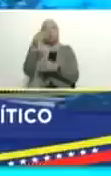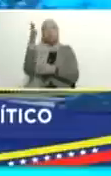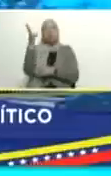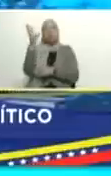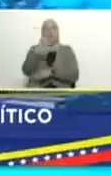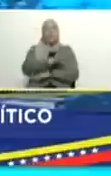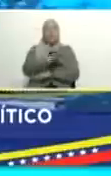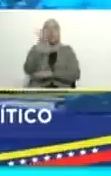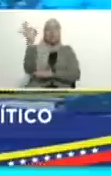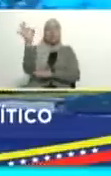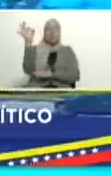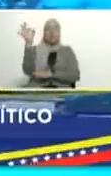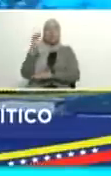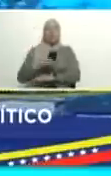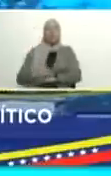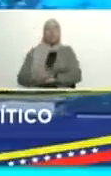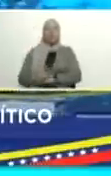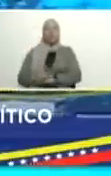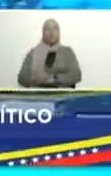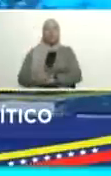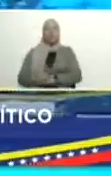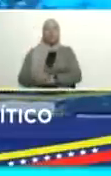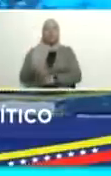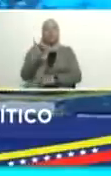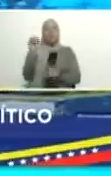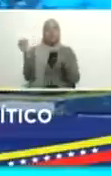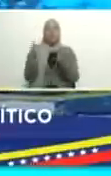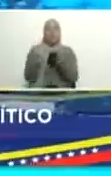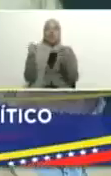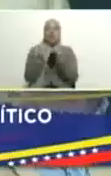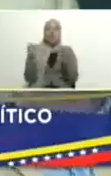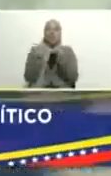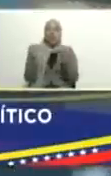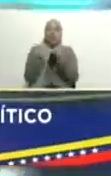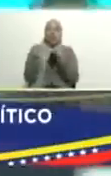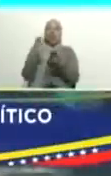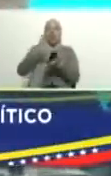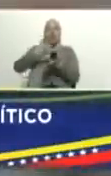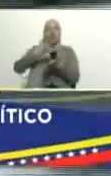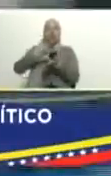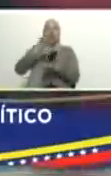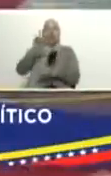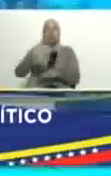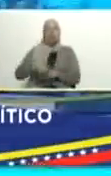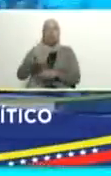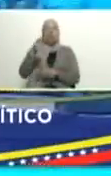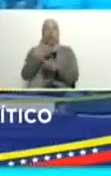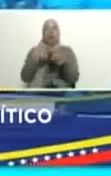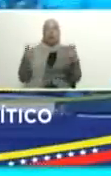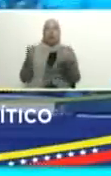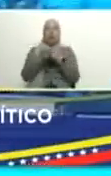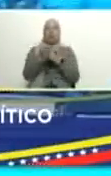estado Lara, de la ciudad de Mérida, en Mérida, municipio